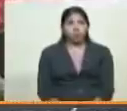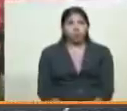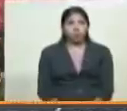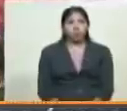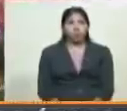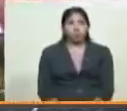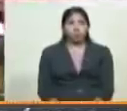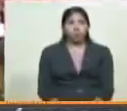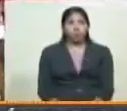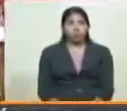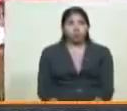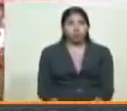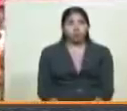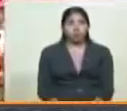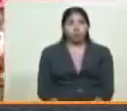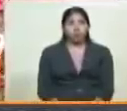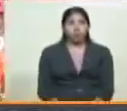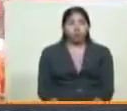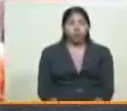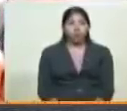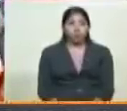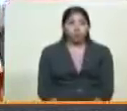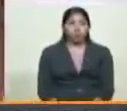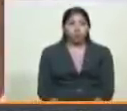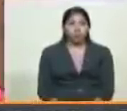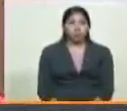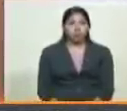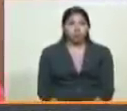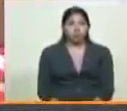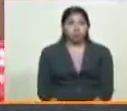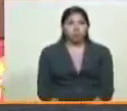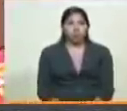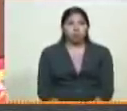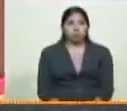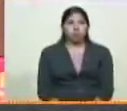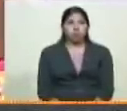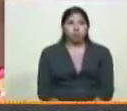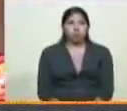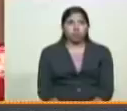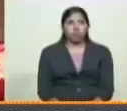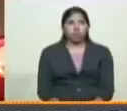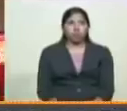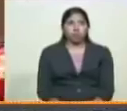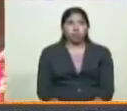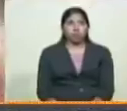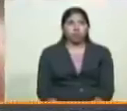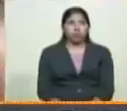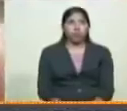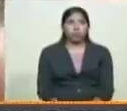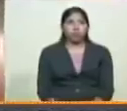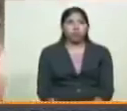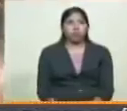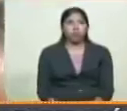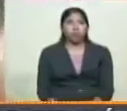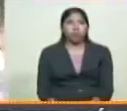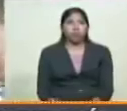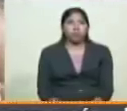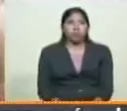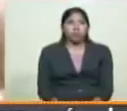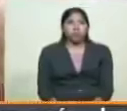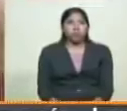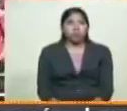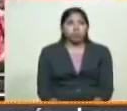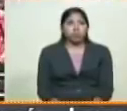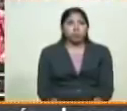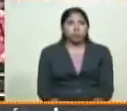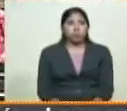Así, así, así es que se gobierna. Así, así, así es que se gobierna. ¡Una nueva parte! ¡Viena!